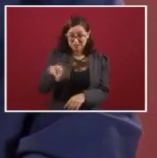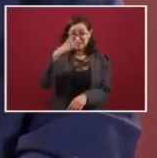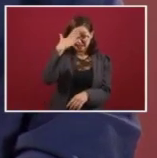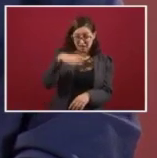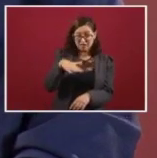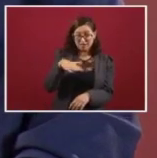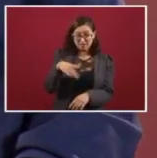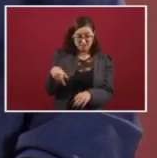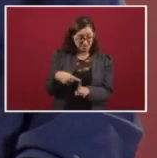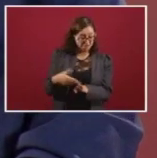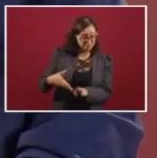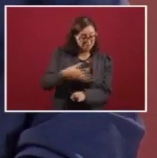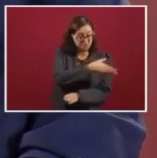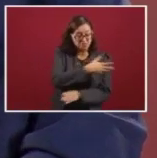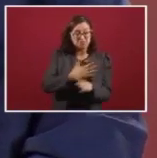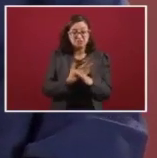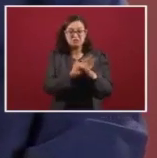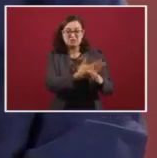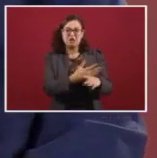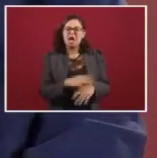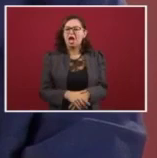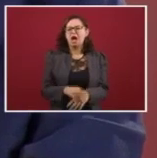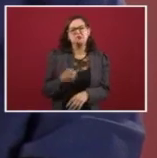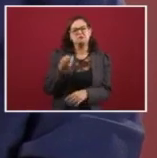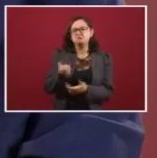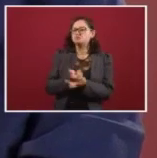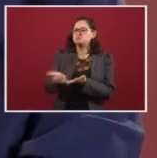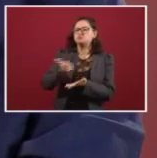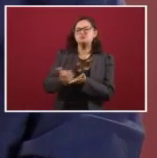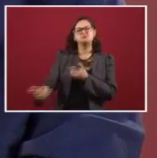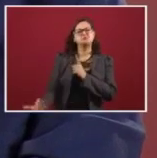eso? Que era populismo,